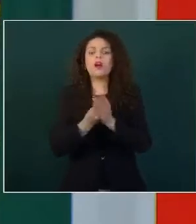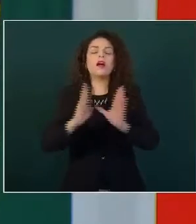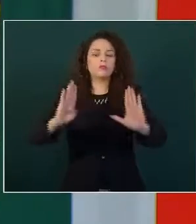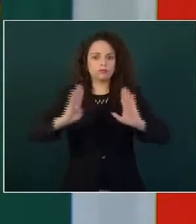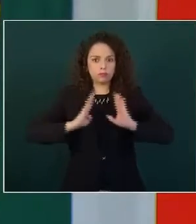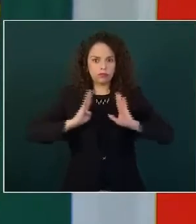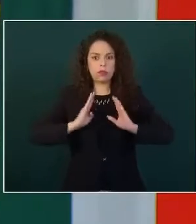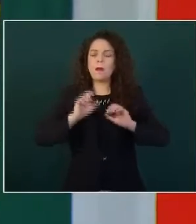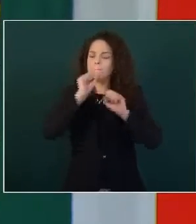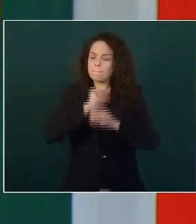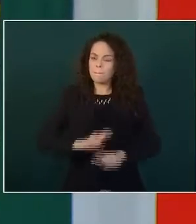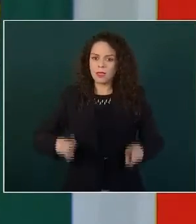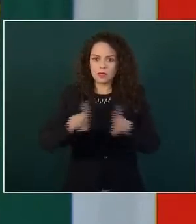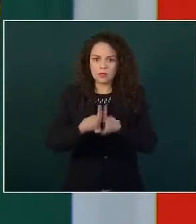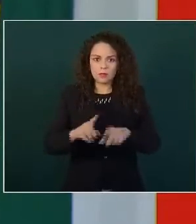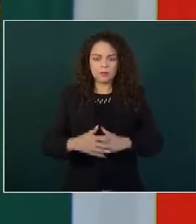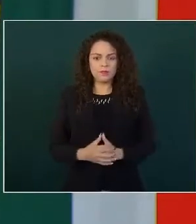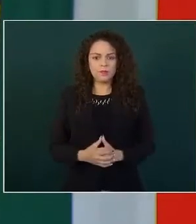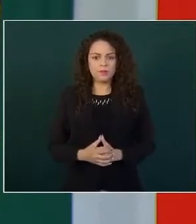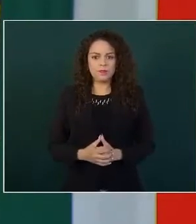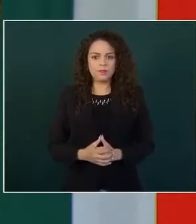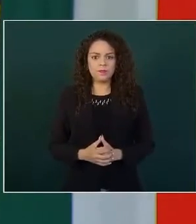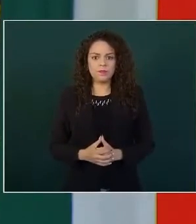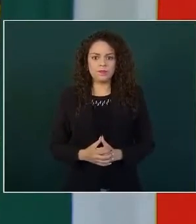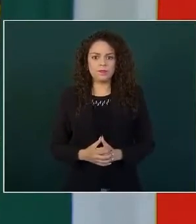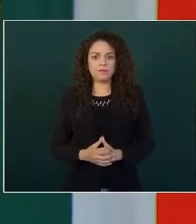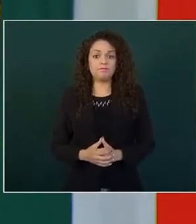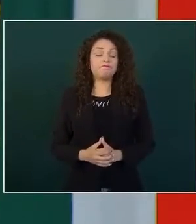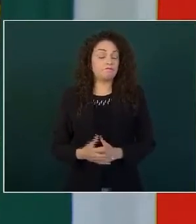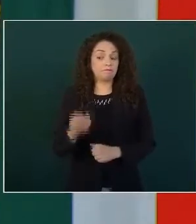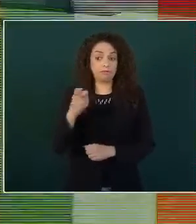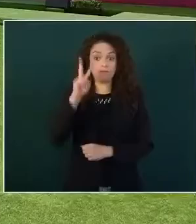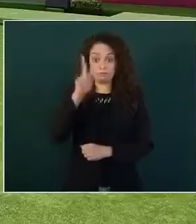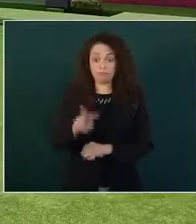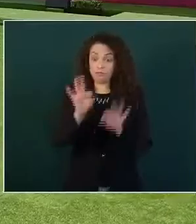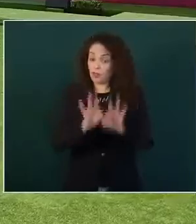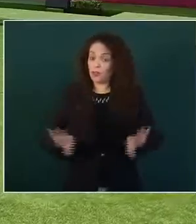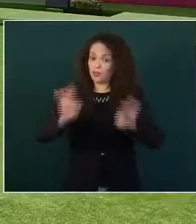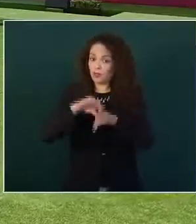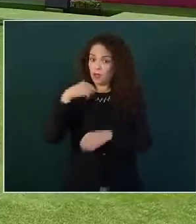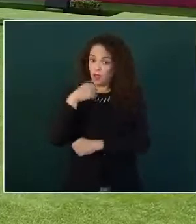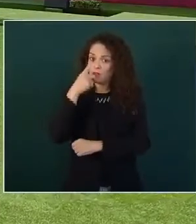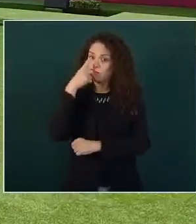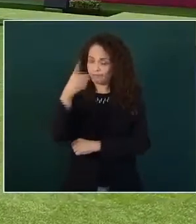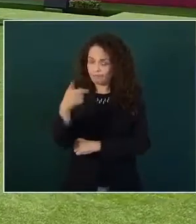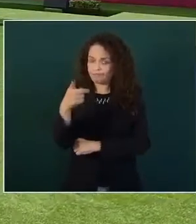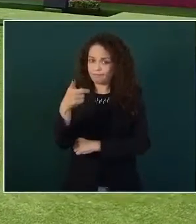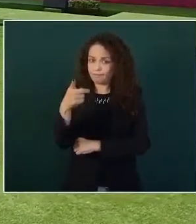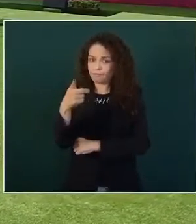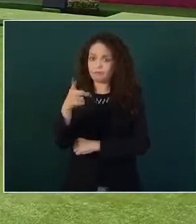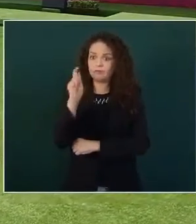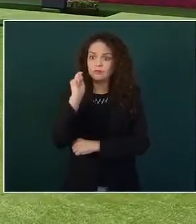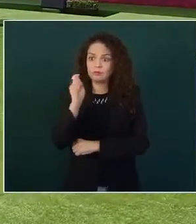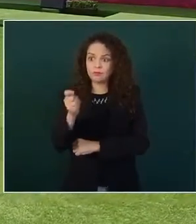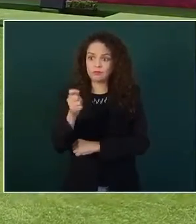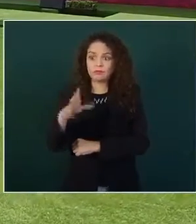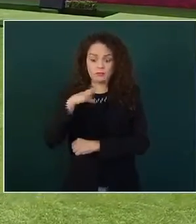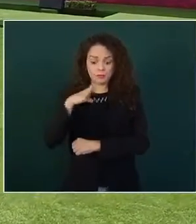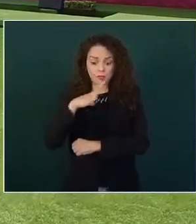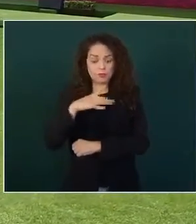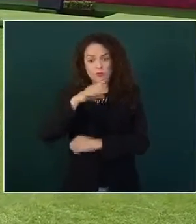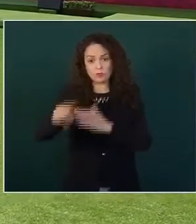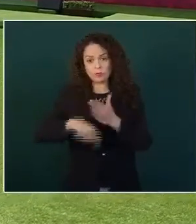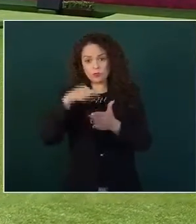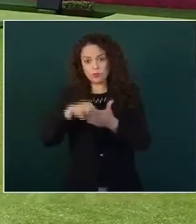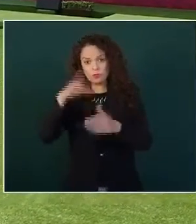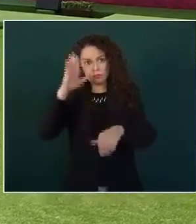En este punto, es pertinente subrayar que el despliegue que se mantiene hasta en los lugares